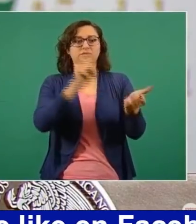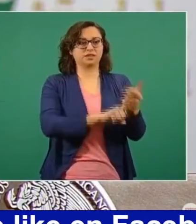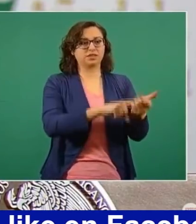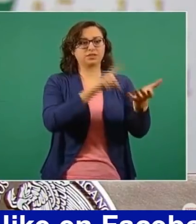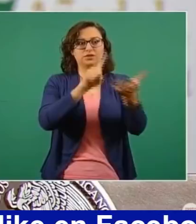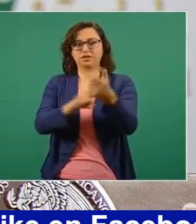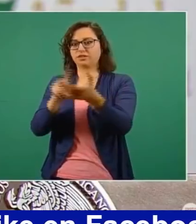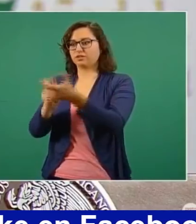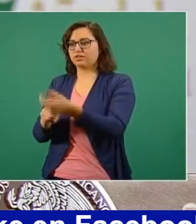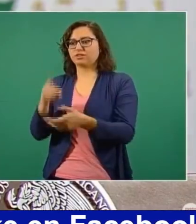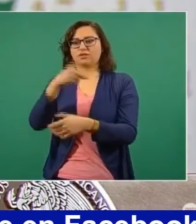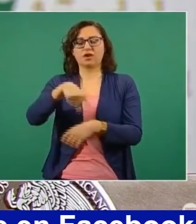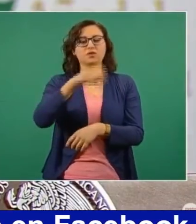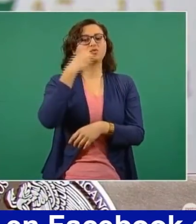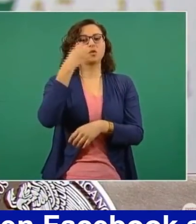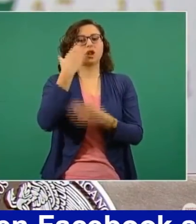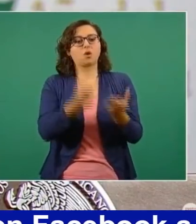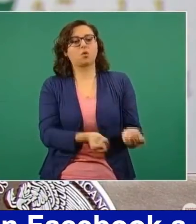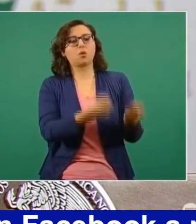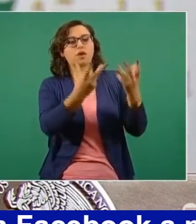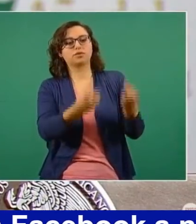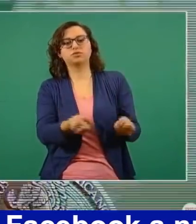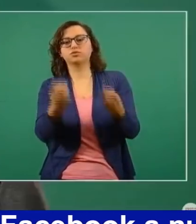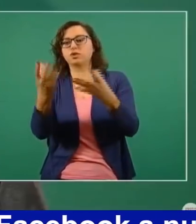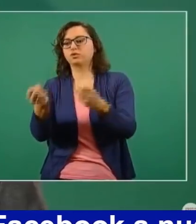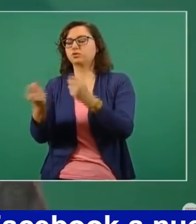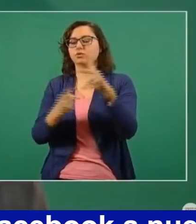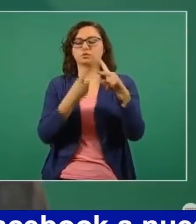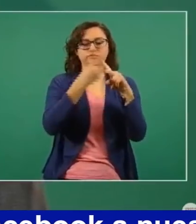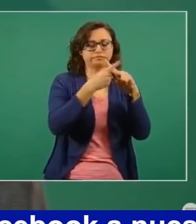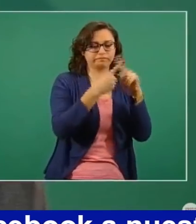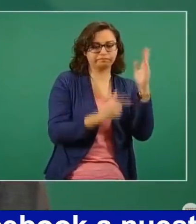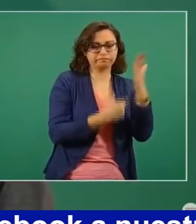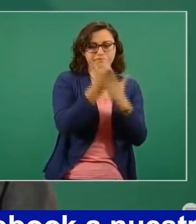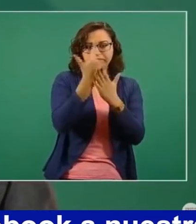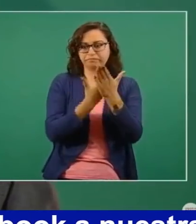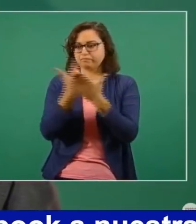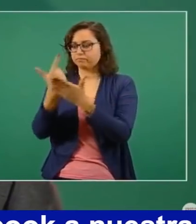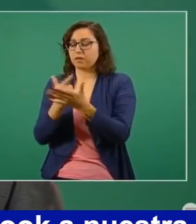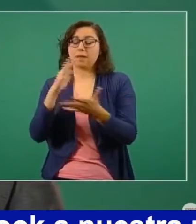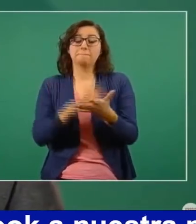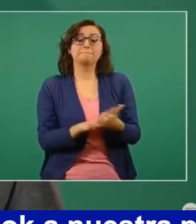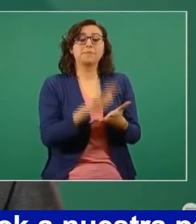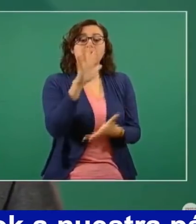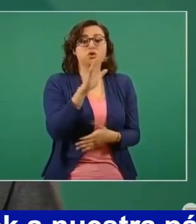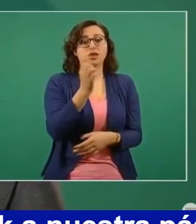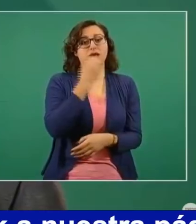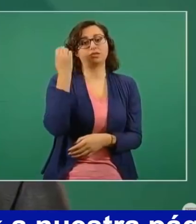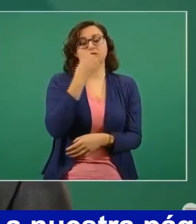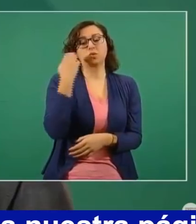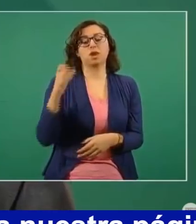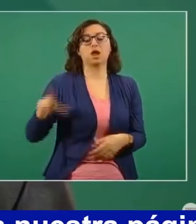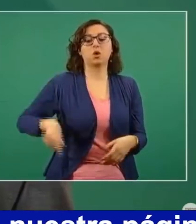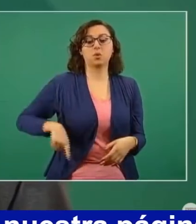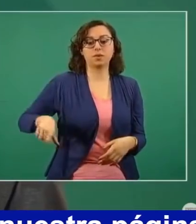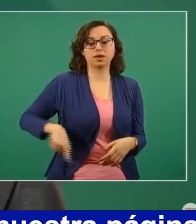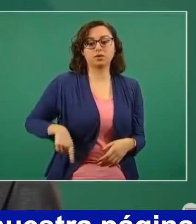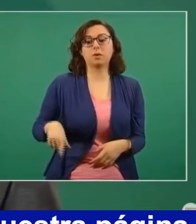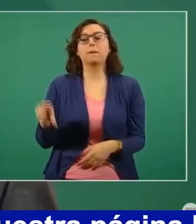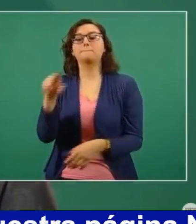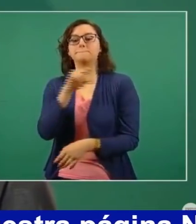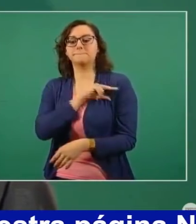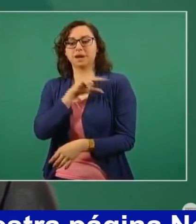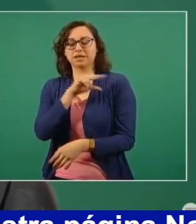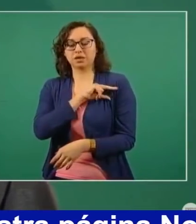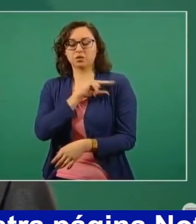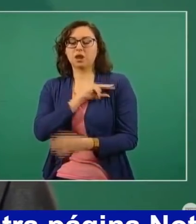las instituciones de educación públicas, que son la mayoría, y privadas, que son la minoría, pero